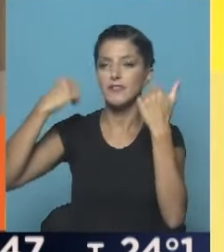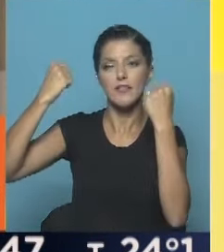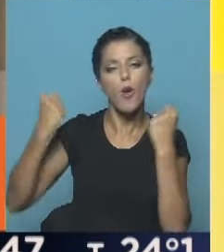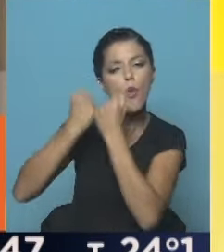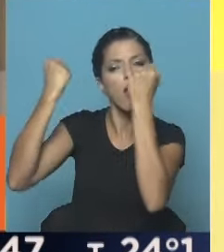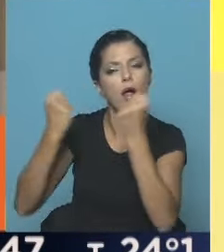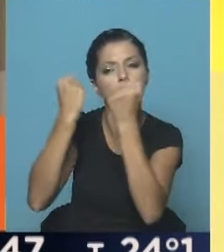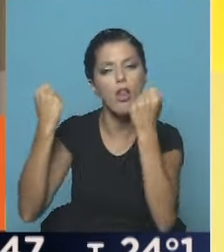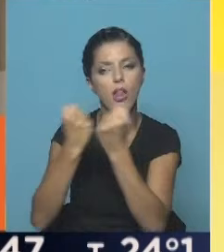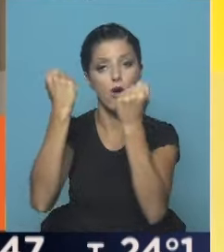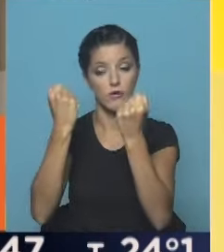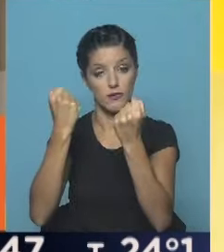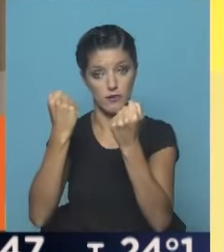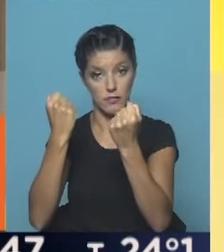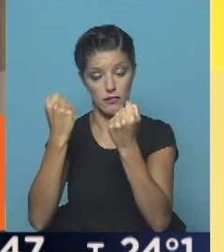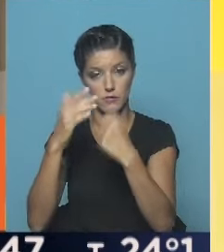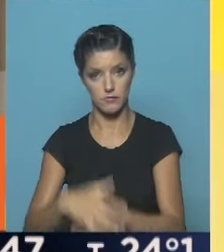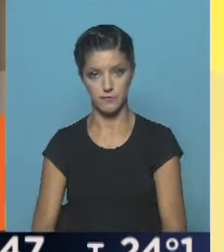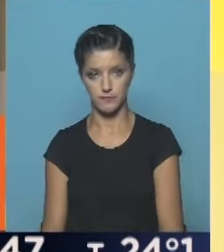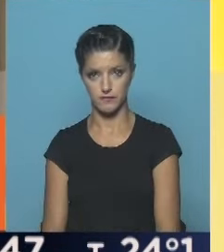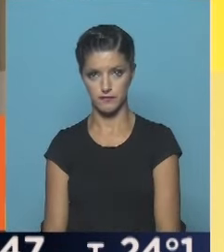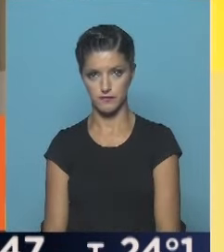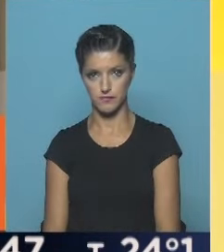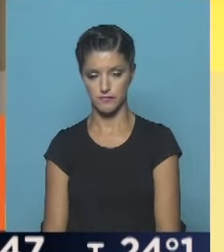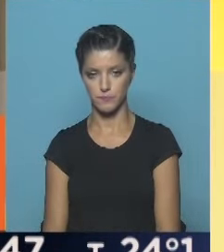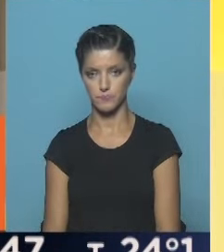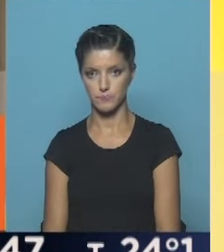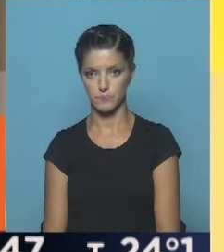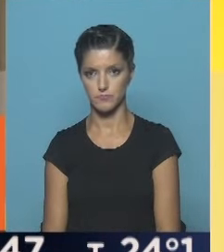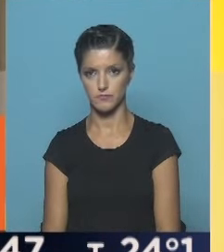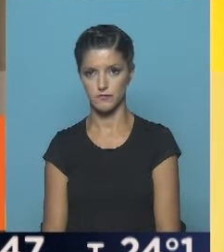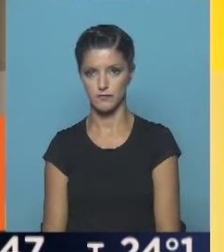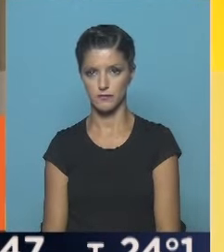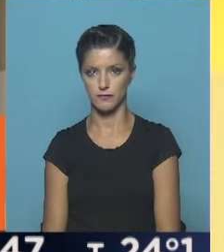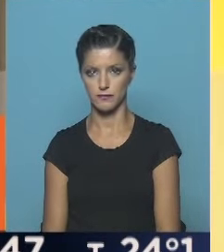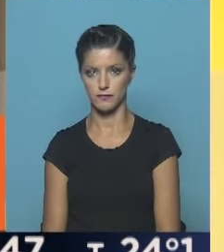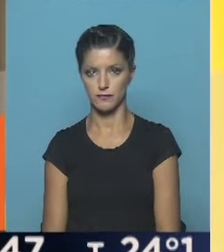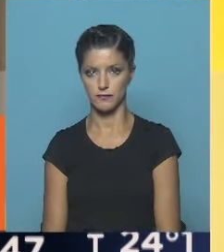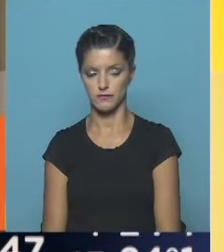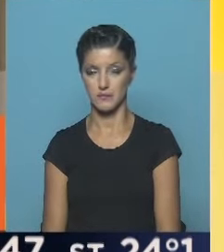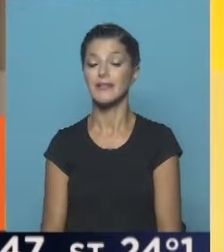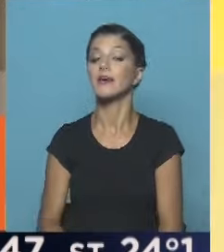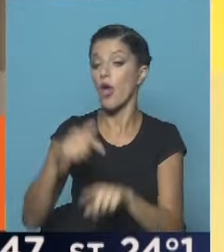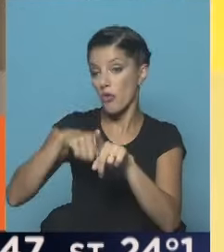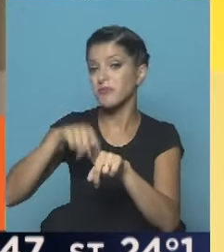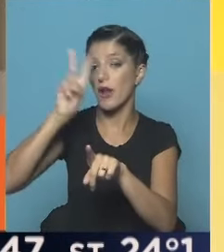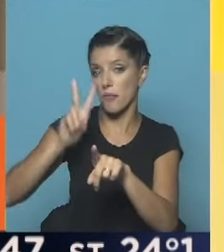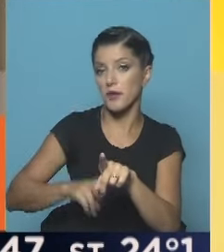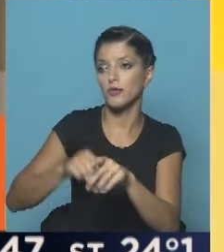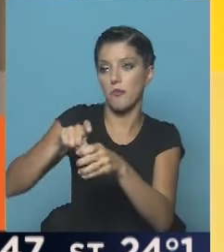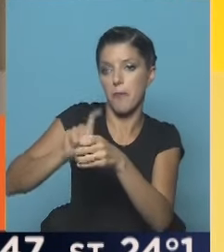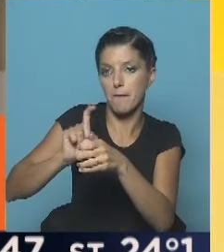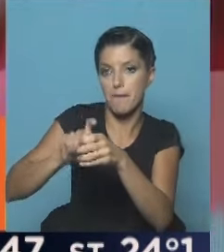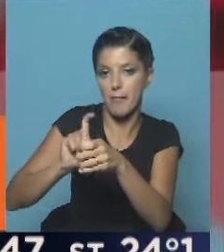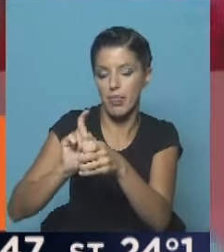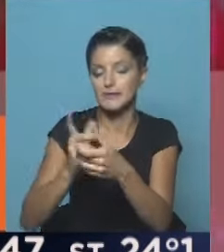se han venido estableciendo históricamente a lo largo de todo el proceso en Venezuela, del cual este gobierno se ha venido desdiciendo. Entonces,